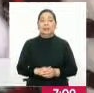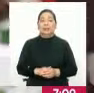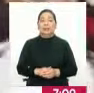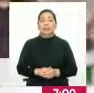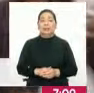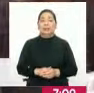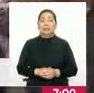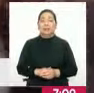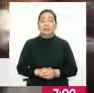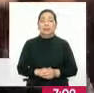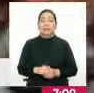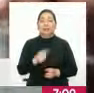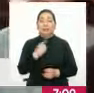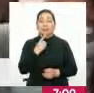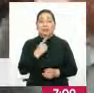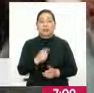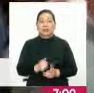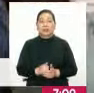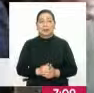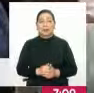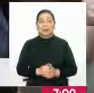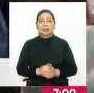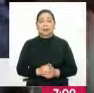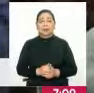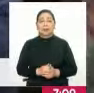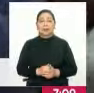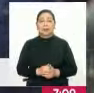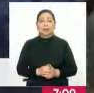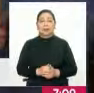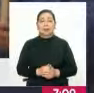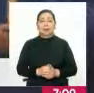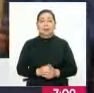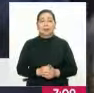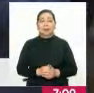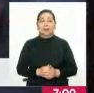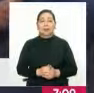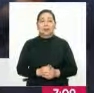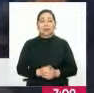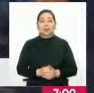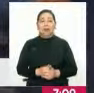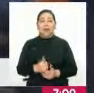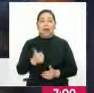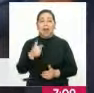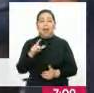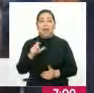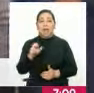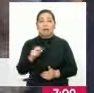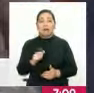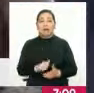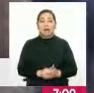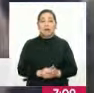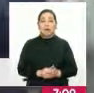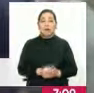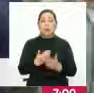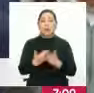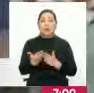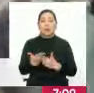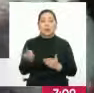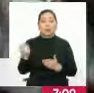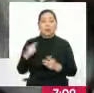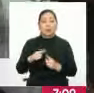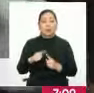pronto y vamos a combatir la gran corrupción. Claro que sí. Señor Álvaro Paz de la Barra, buenos días,